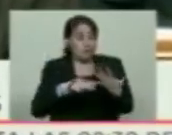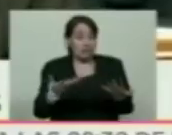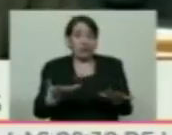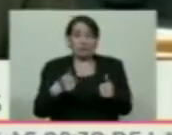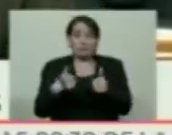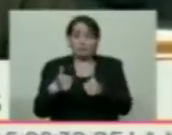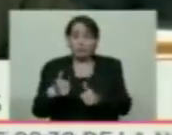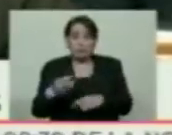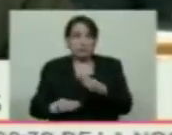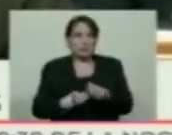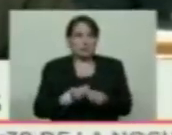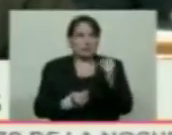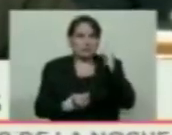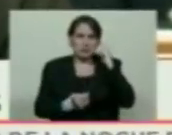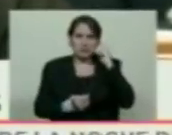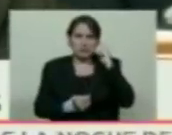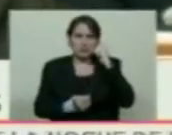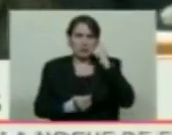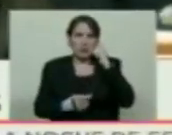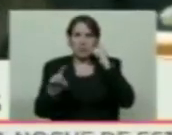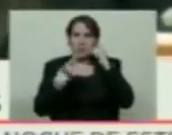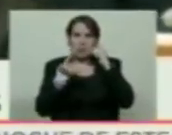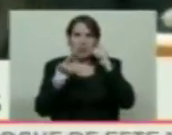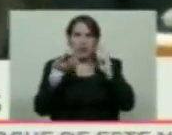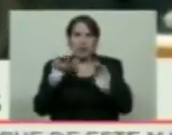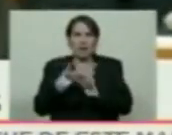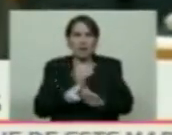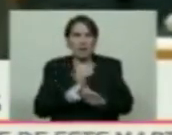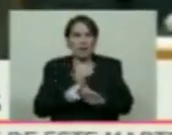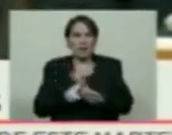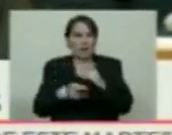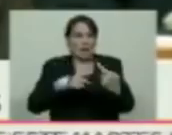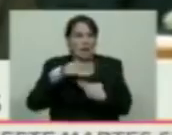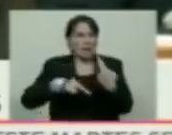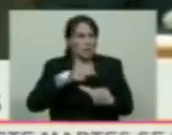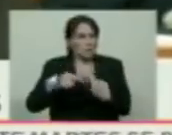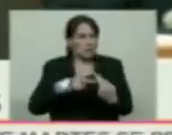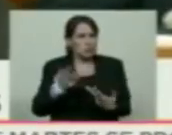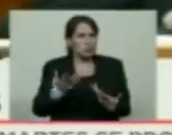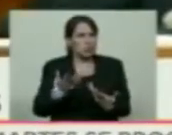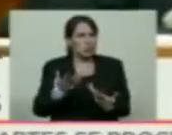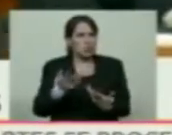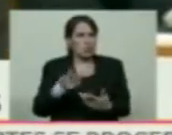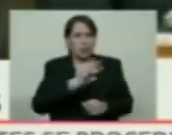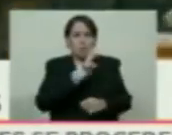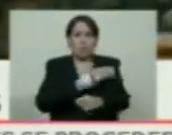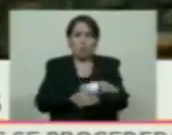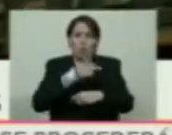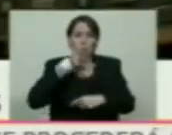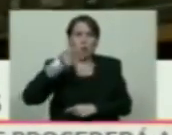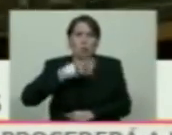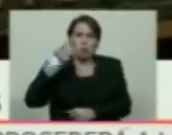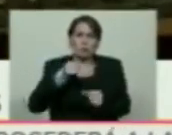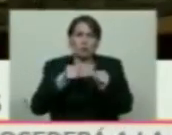fase. El primer desafío de la revolución fue alcanzar y mantener el poder político en el